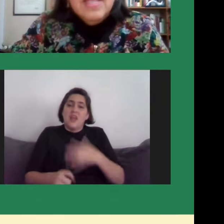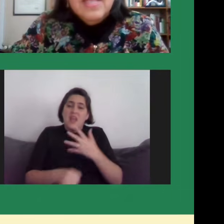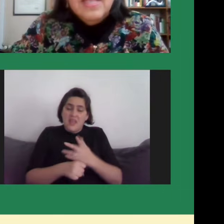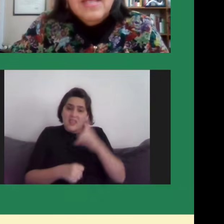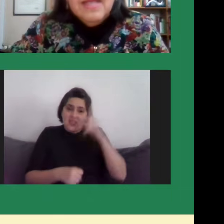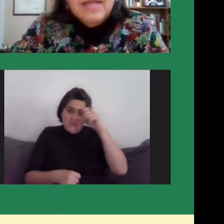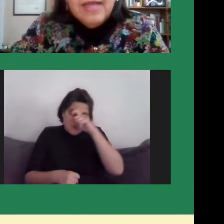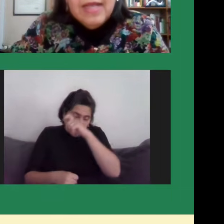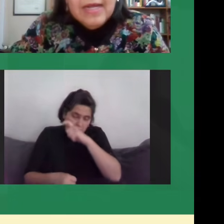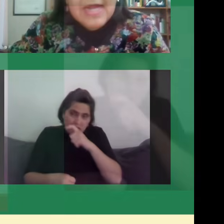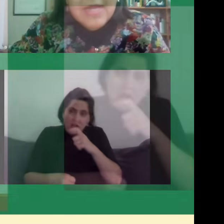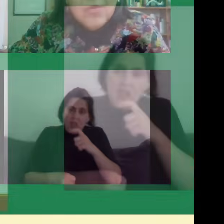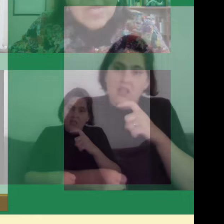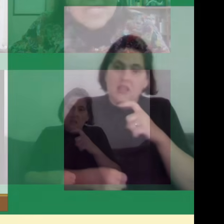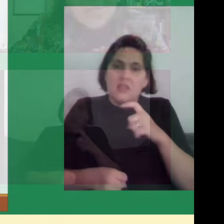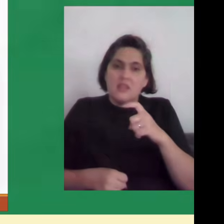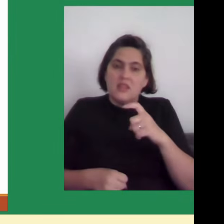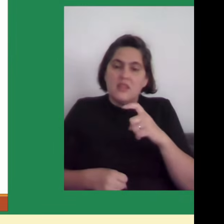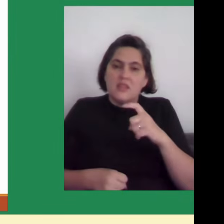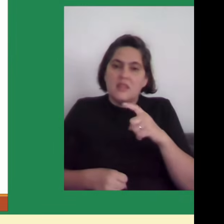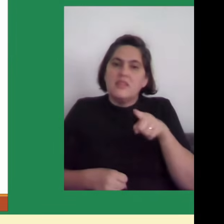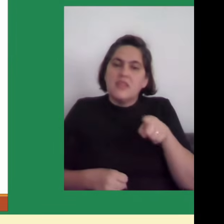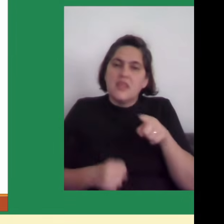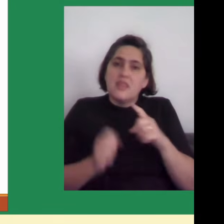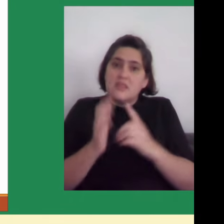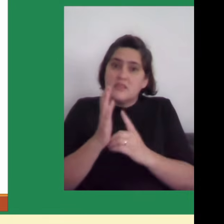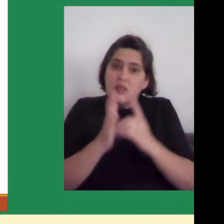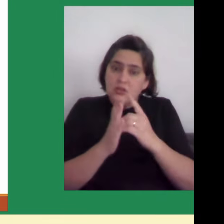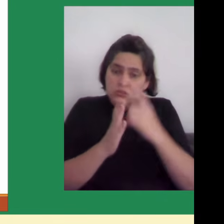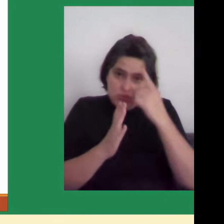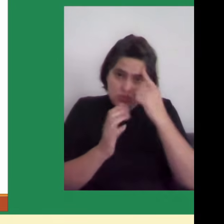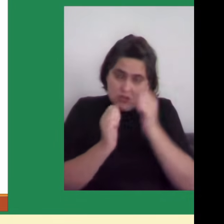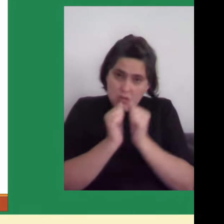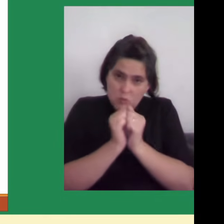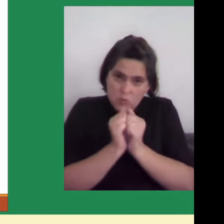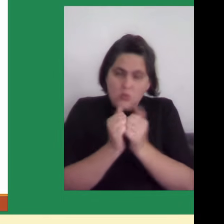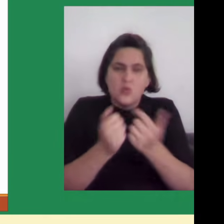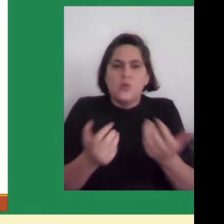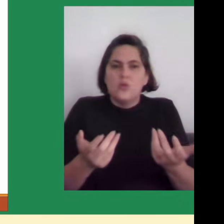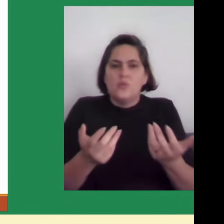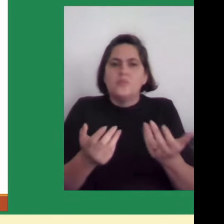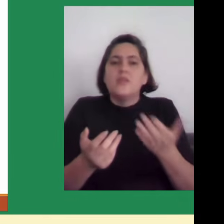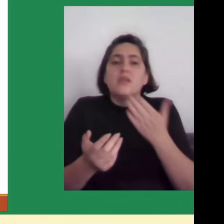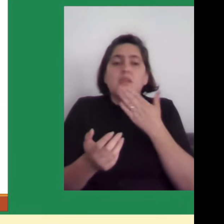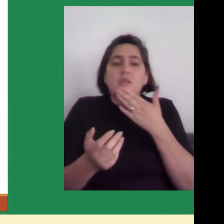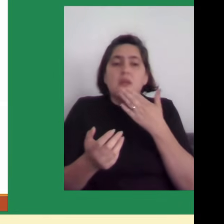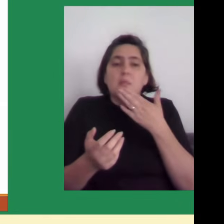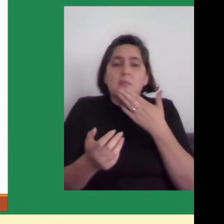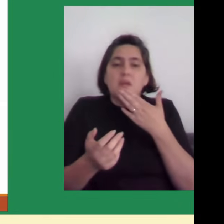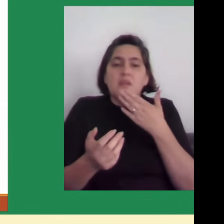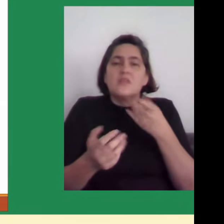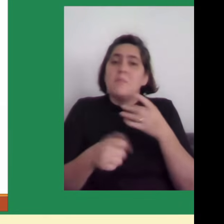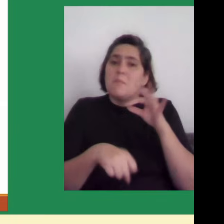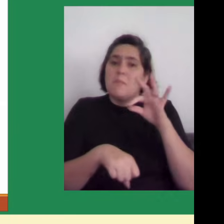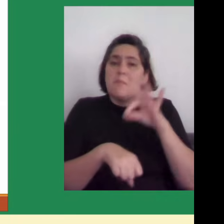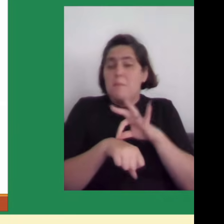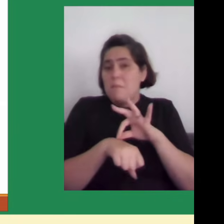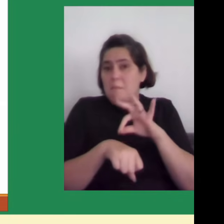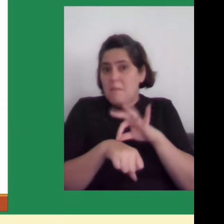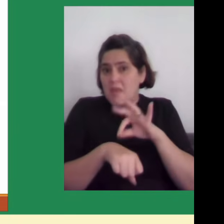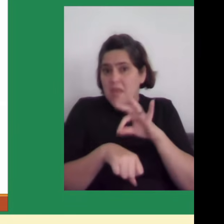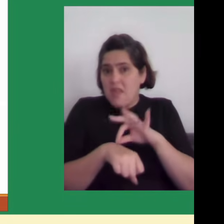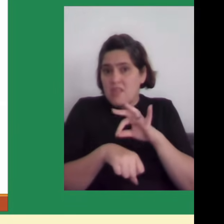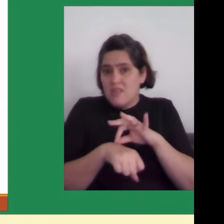asociadas en el neurodesarrollo, en las condiciones del neurodesarrollo, sino que también condiciones médicas propiamente tales,